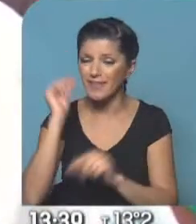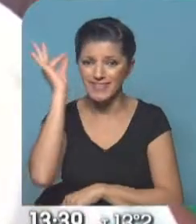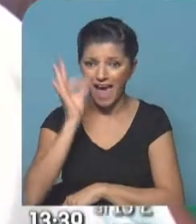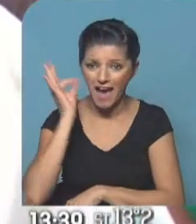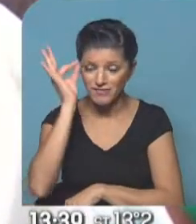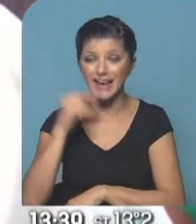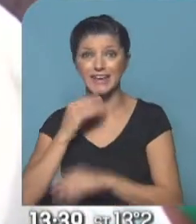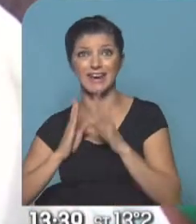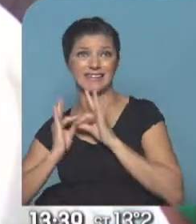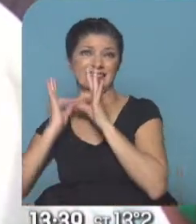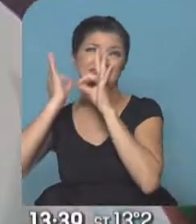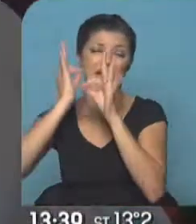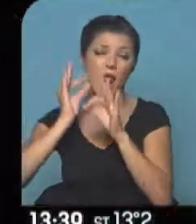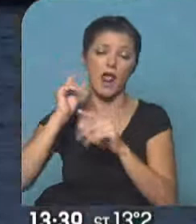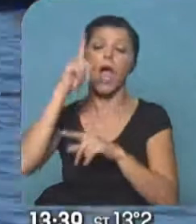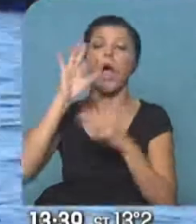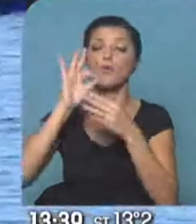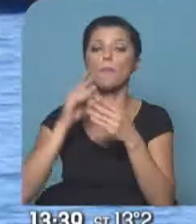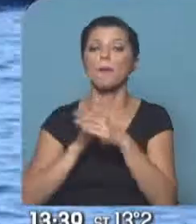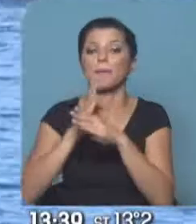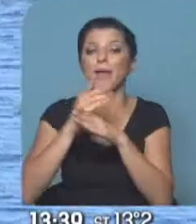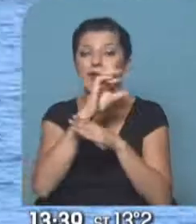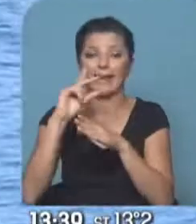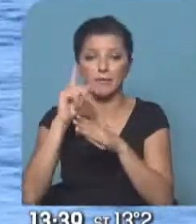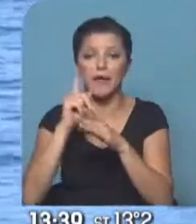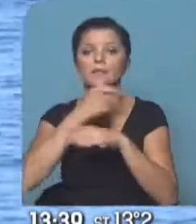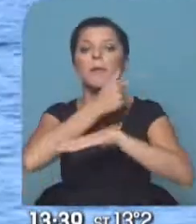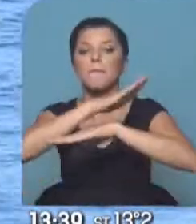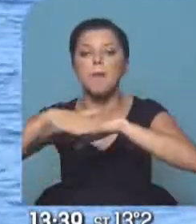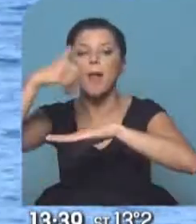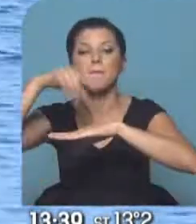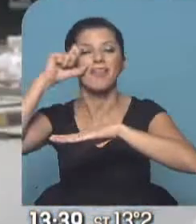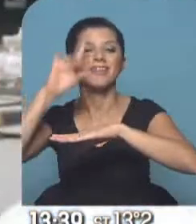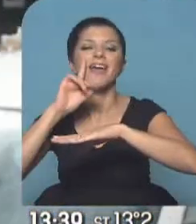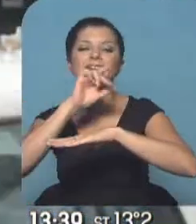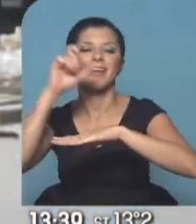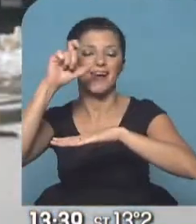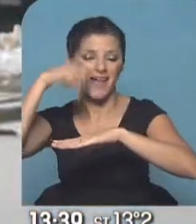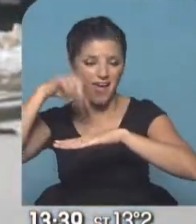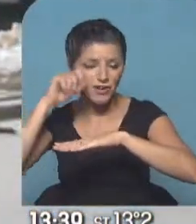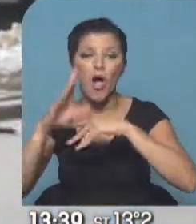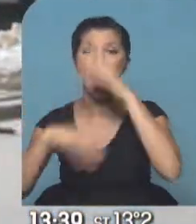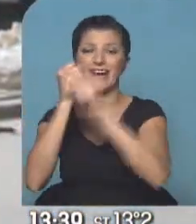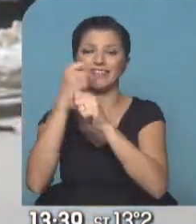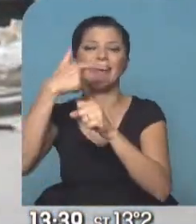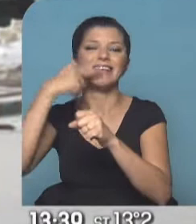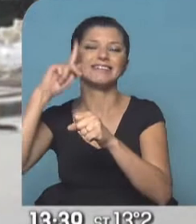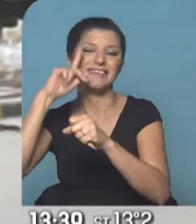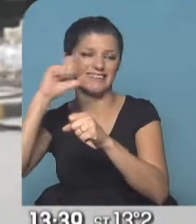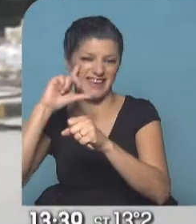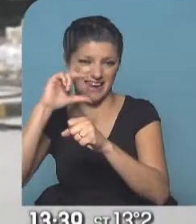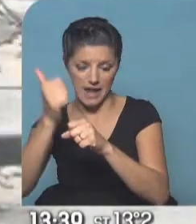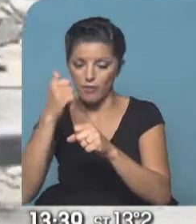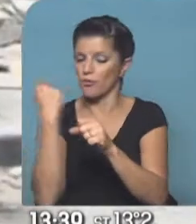que intentan entrar a Europa desde Libia, cruzando el Mediterráneo hasta Sicilia. Una de las razones para la imposibilidad de